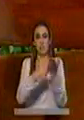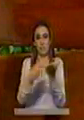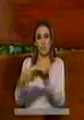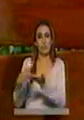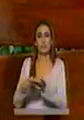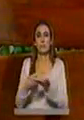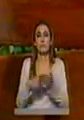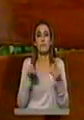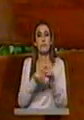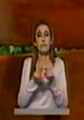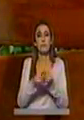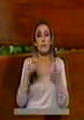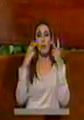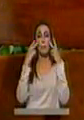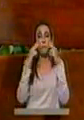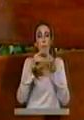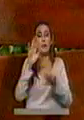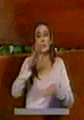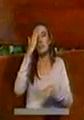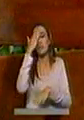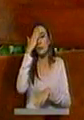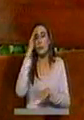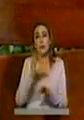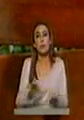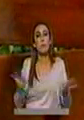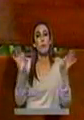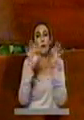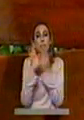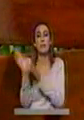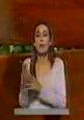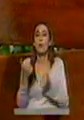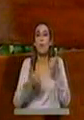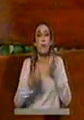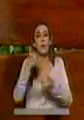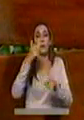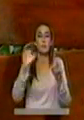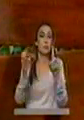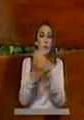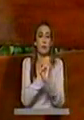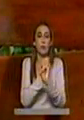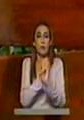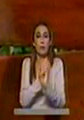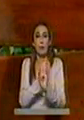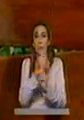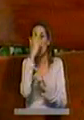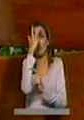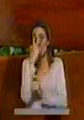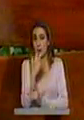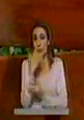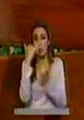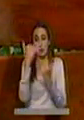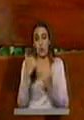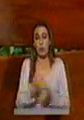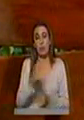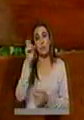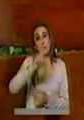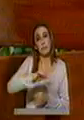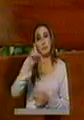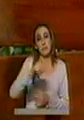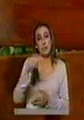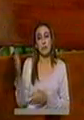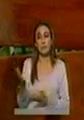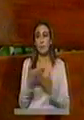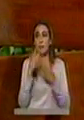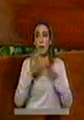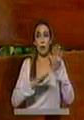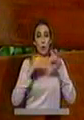para conocer qué es fundamental y cuáles son los retos que el sector hotelero necesita desplegar y tener en